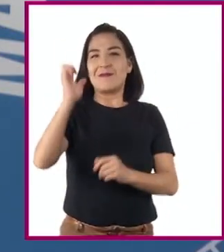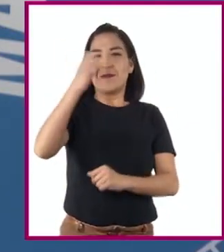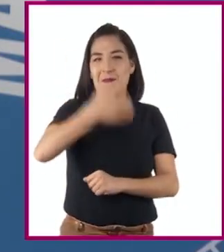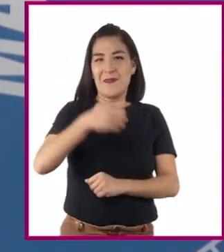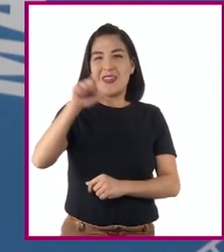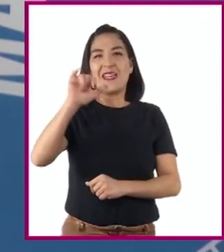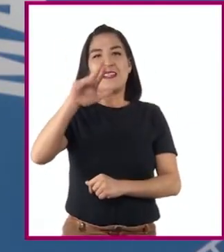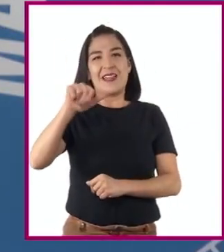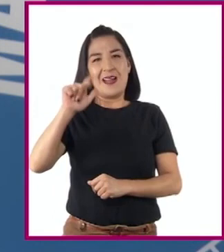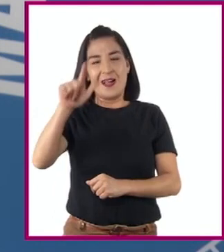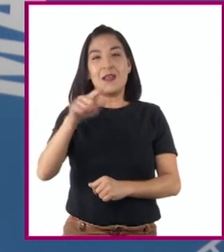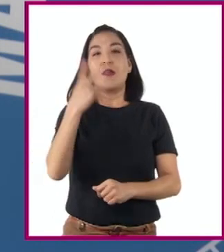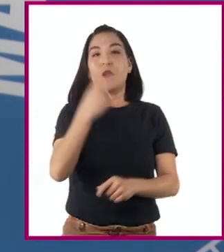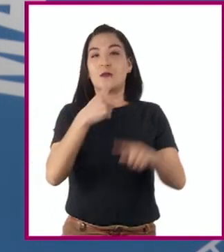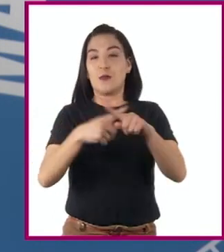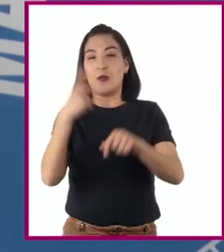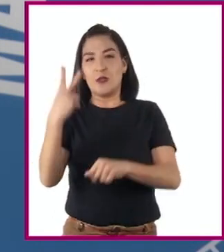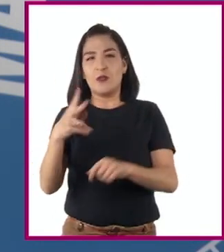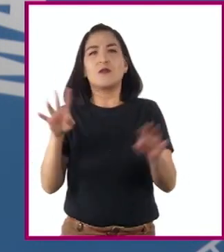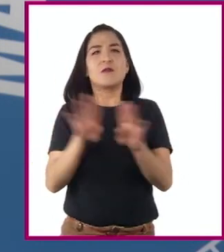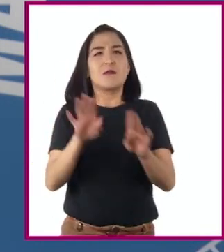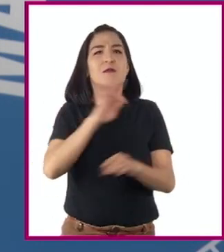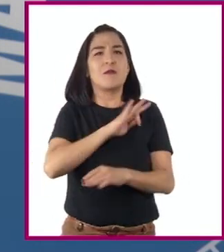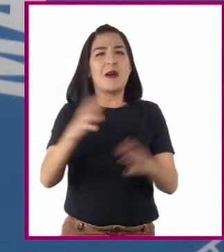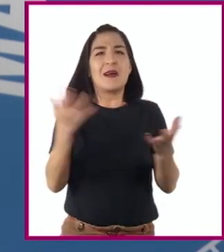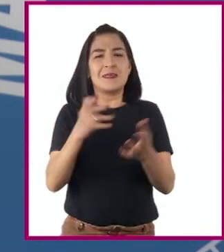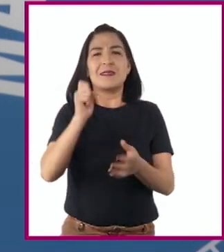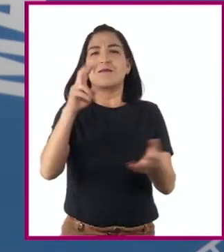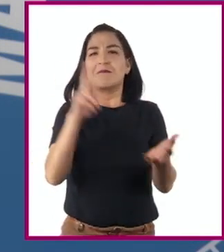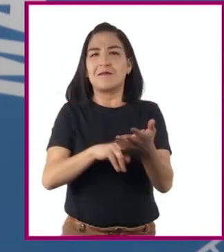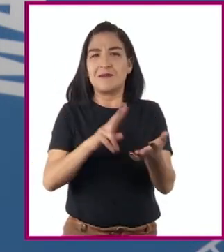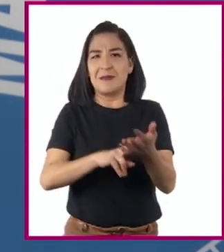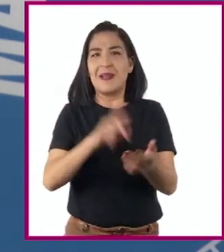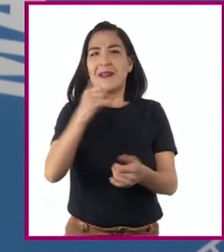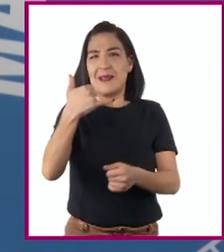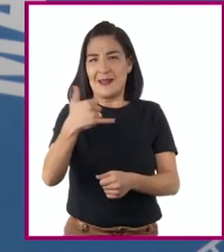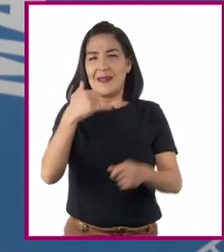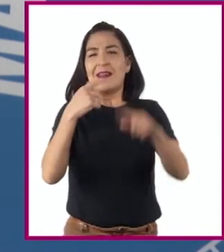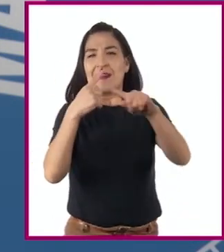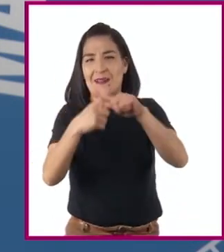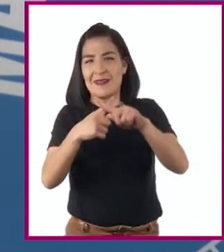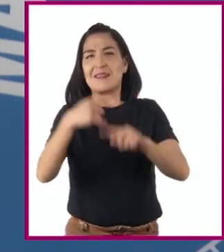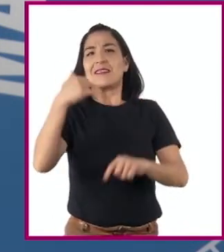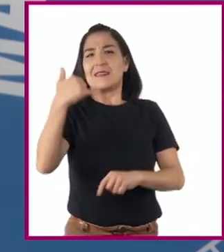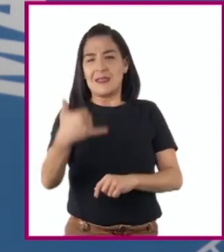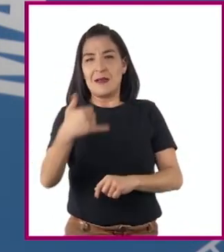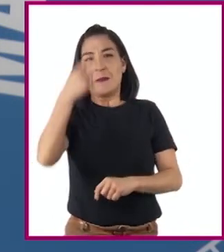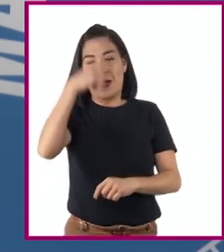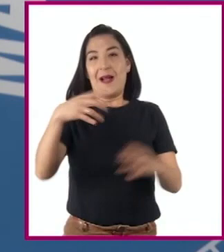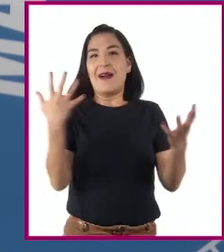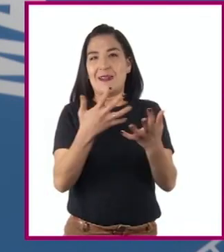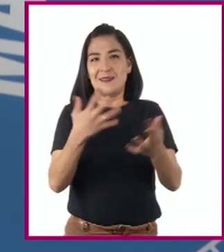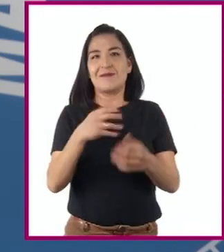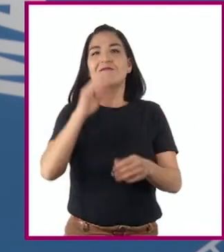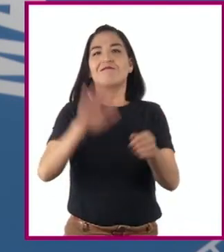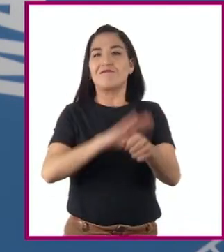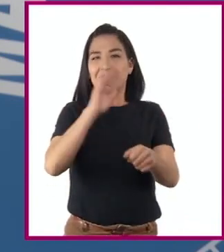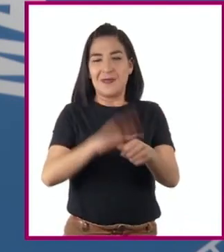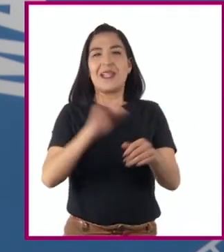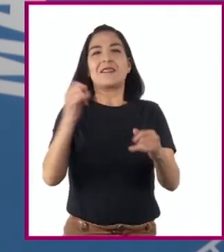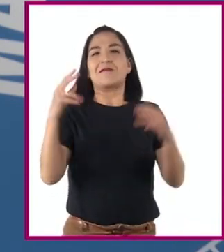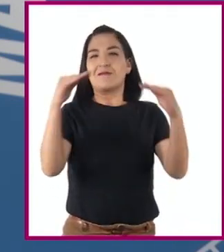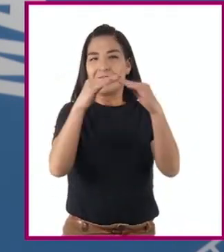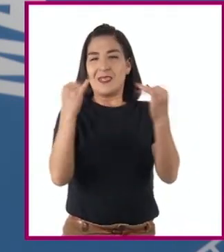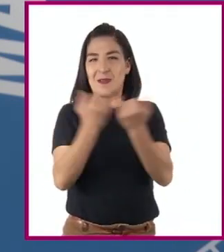lineales 2x2, ¿cómo podemos determinar los valores de X y de Y para que se cumplan ambas